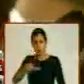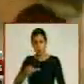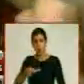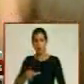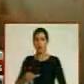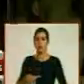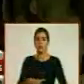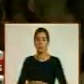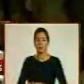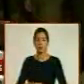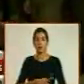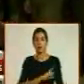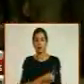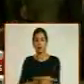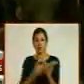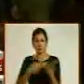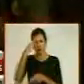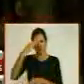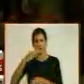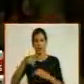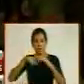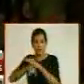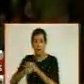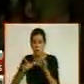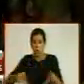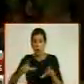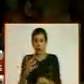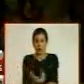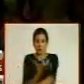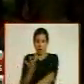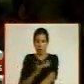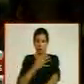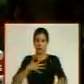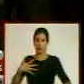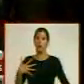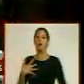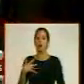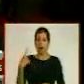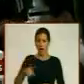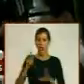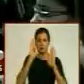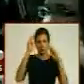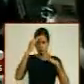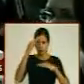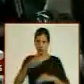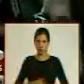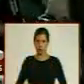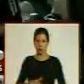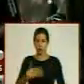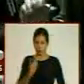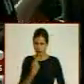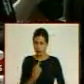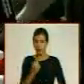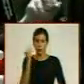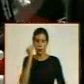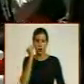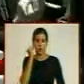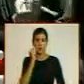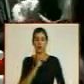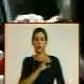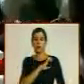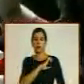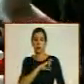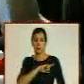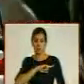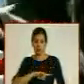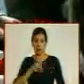Nacional Bolivariana que ingresaron a la unidad de quemados son atendidos en este centro de salud. Vamos a decirle que la capitán Moreno